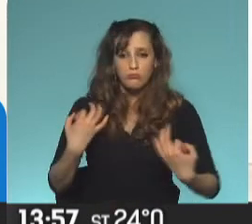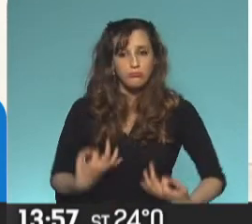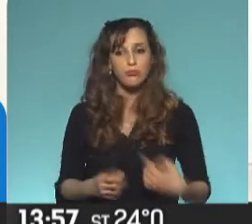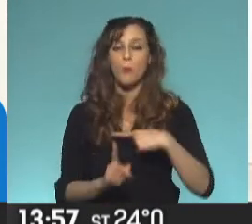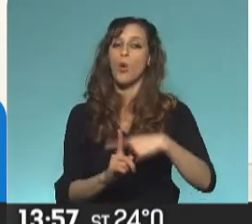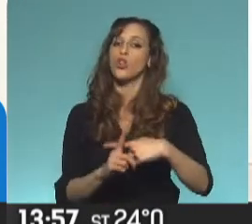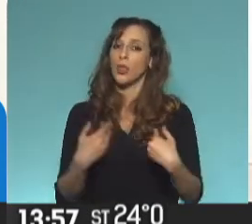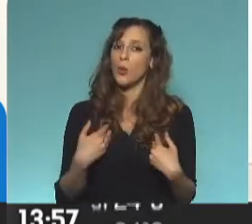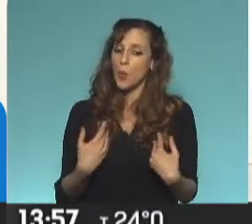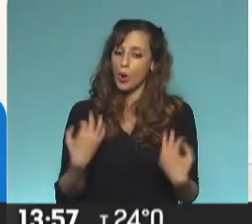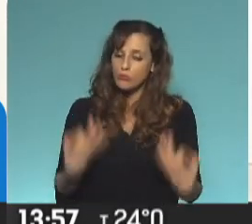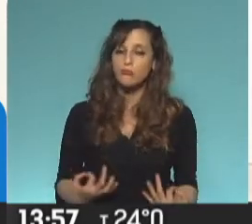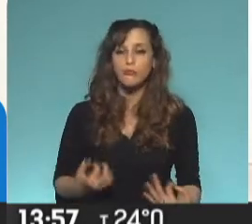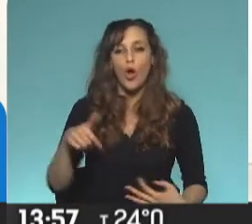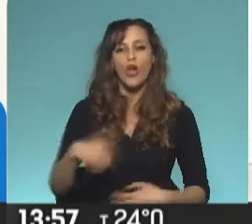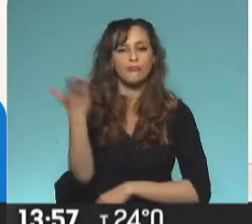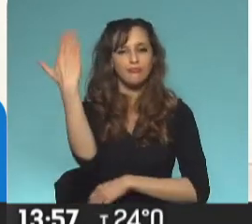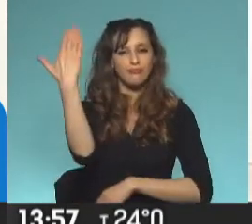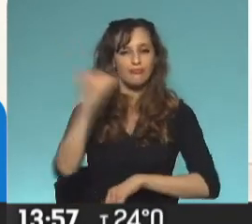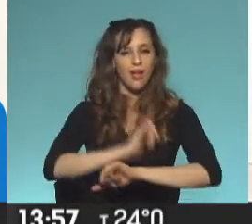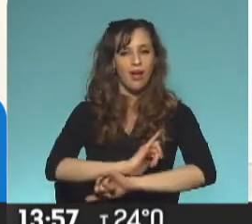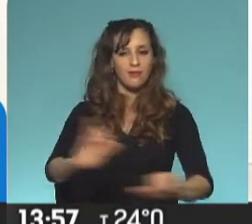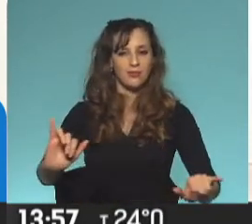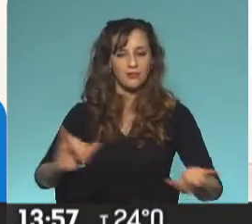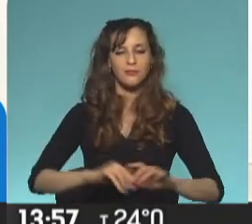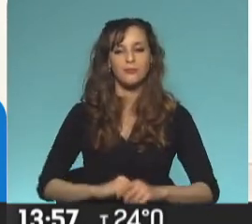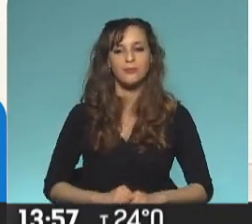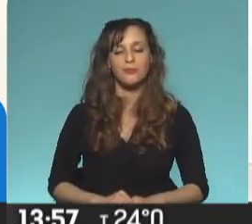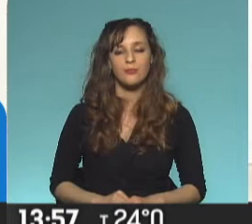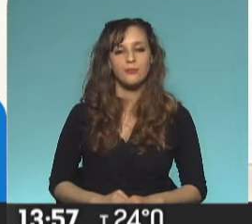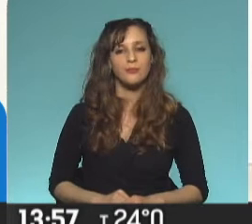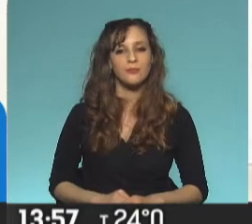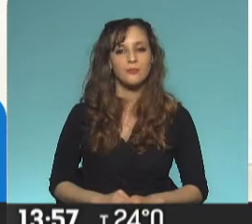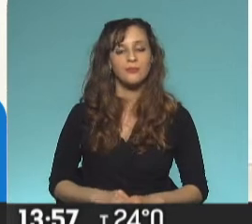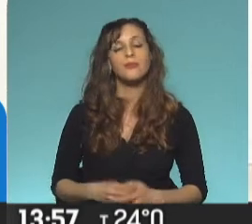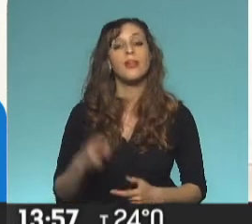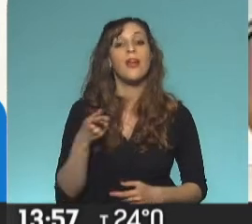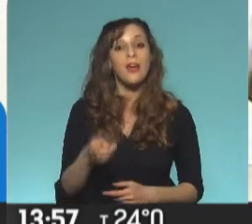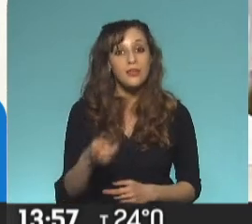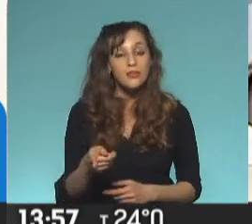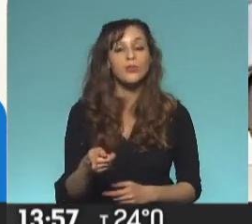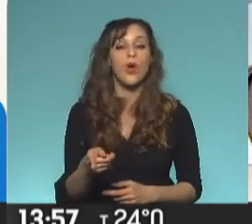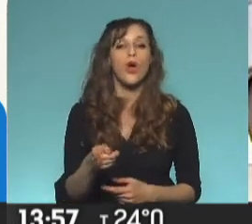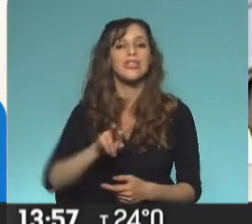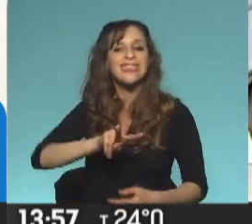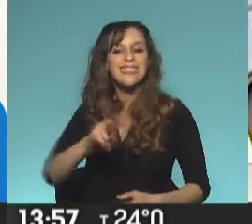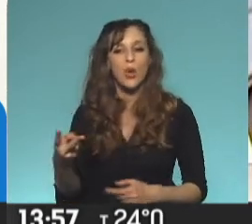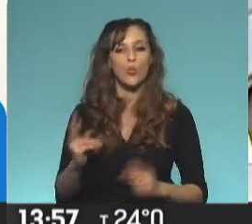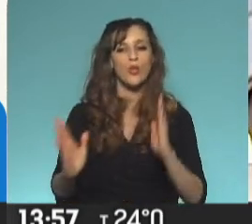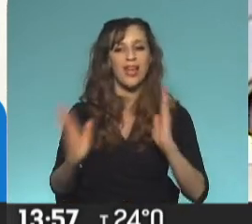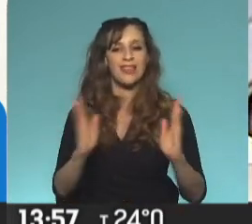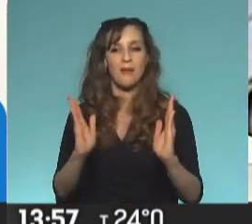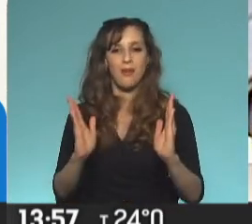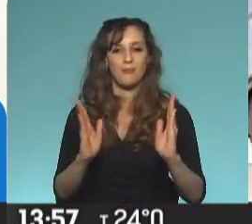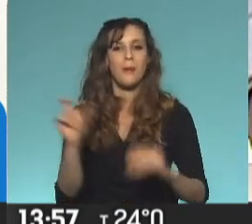de poder estar anunciando y poder estar ya realizando esta sería una segunda etapa durante el mes de